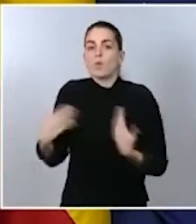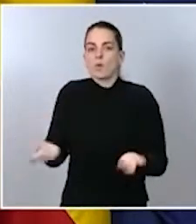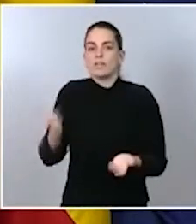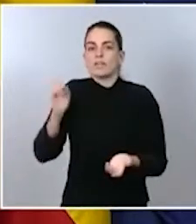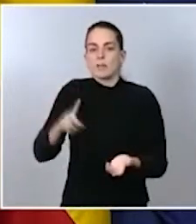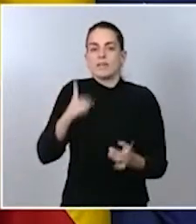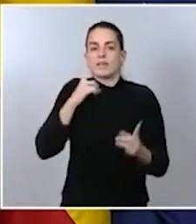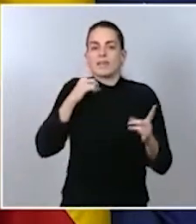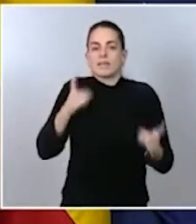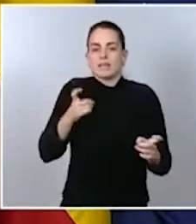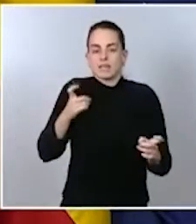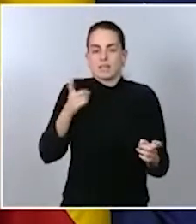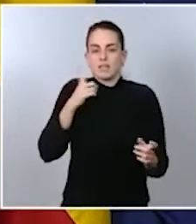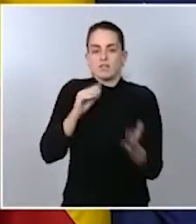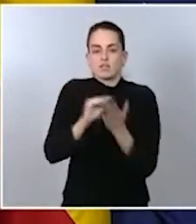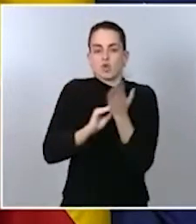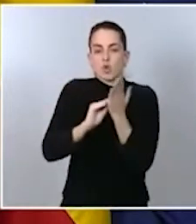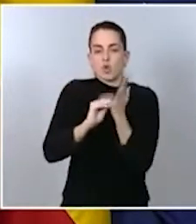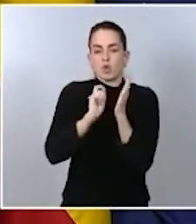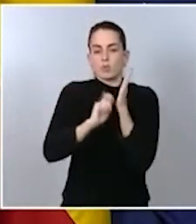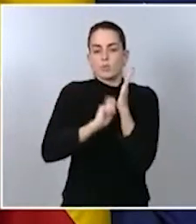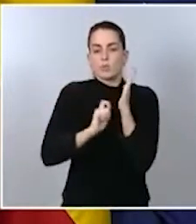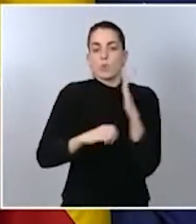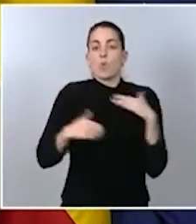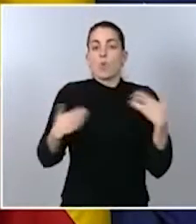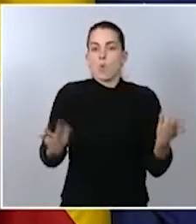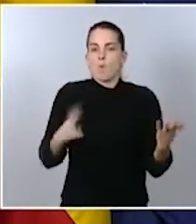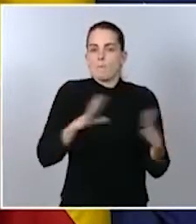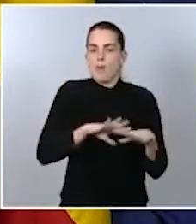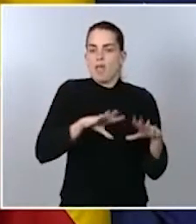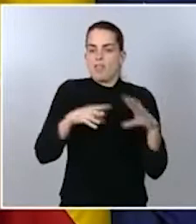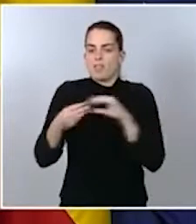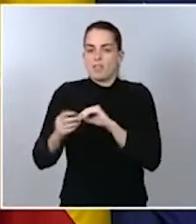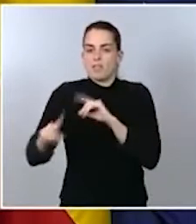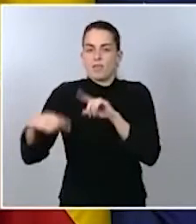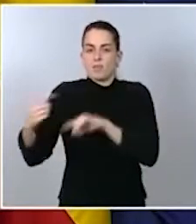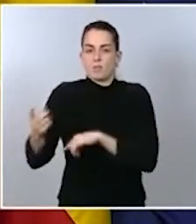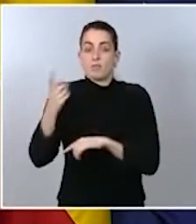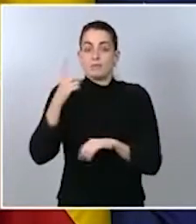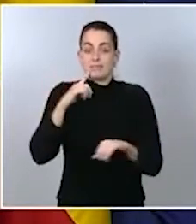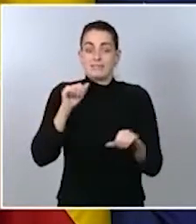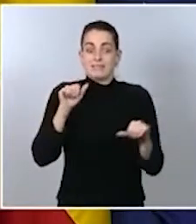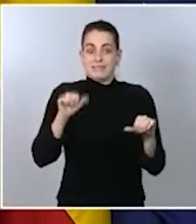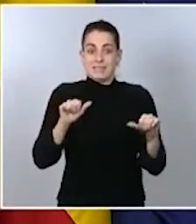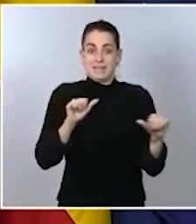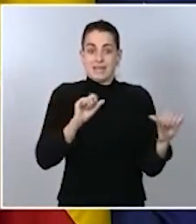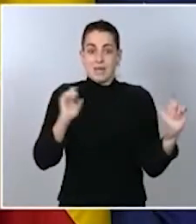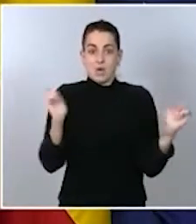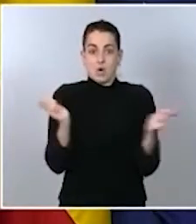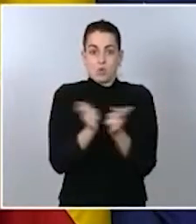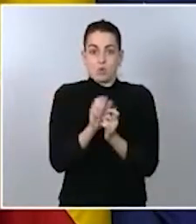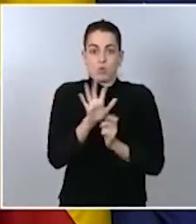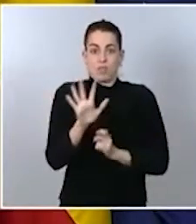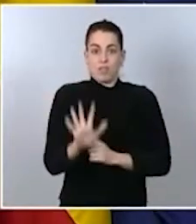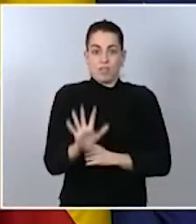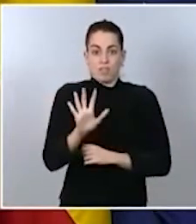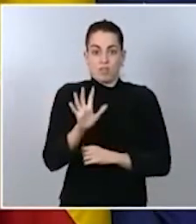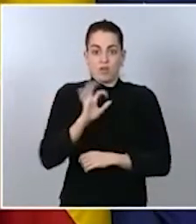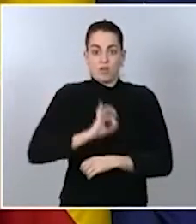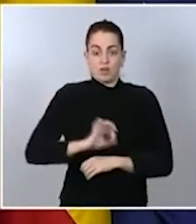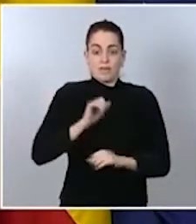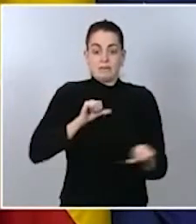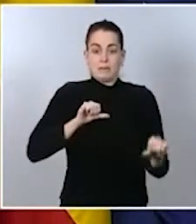oportunas a partir de ahí comenzaron sin descanso global 5 de enero los trabajos previos que nos